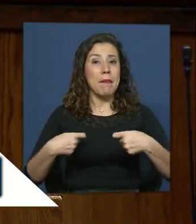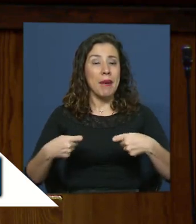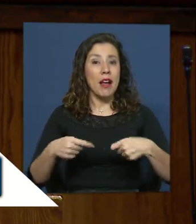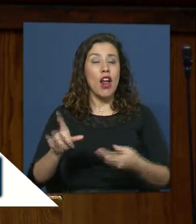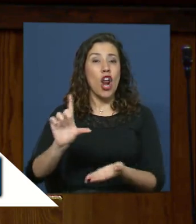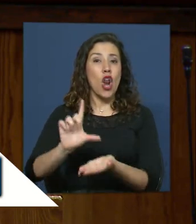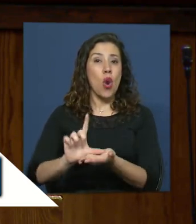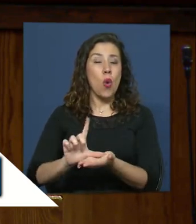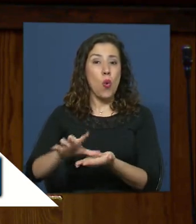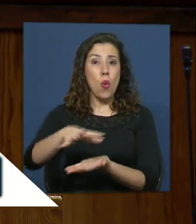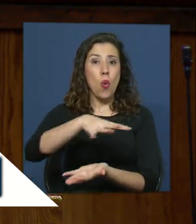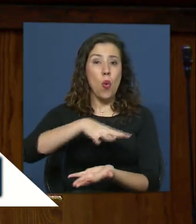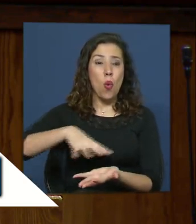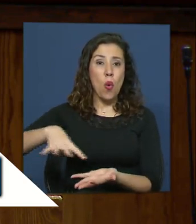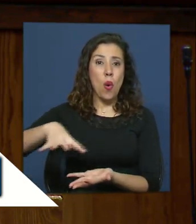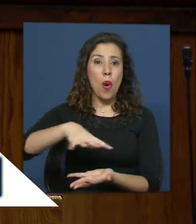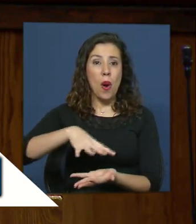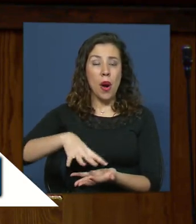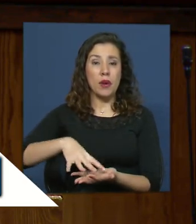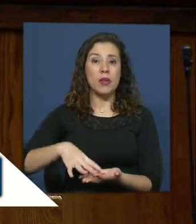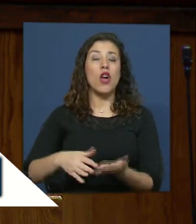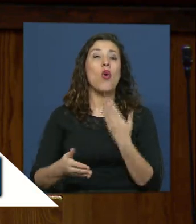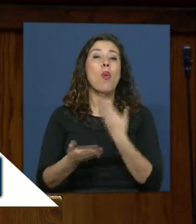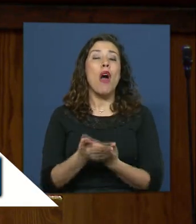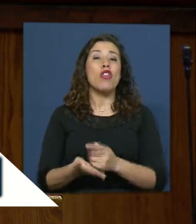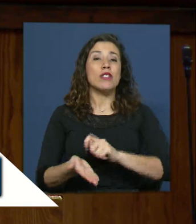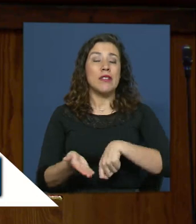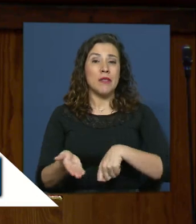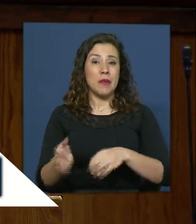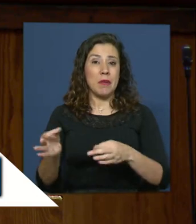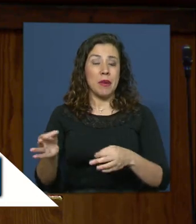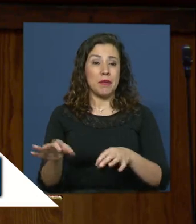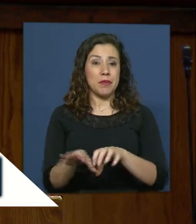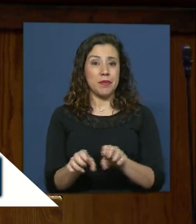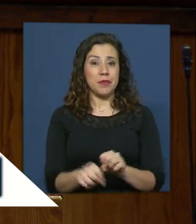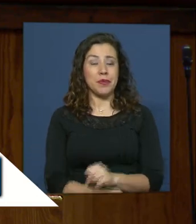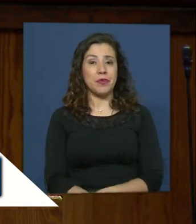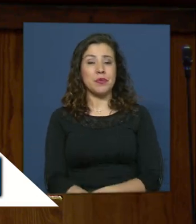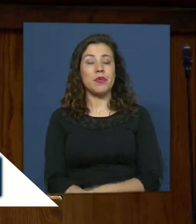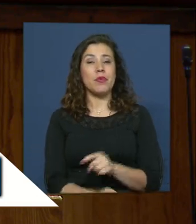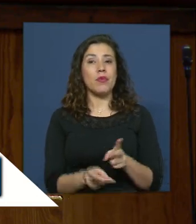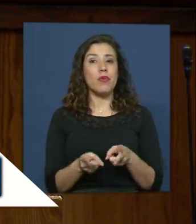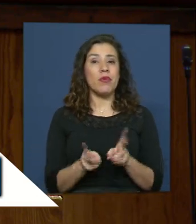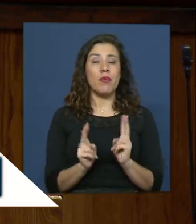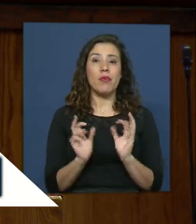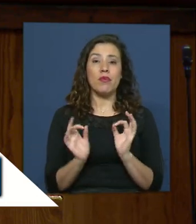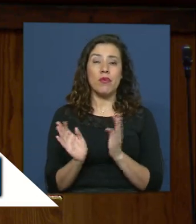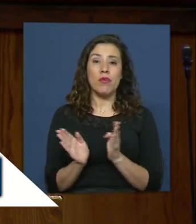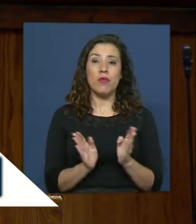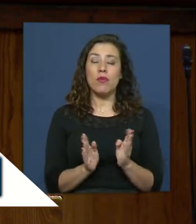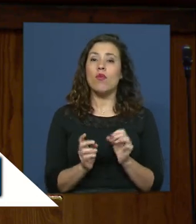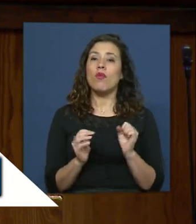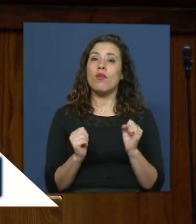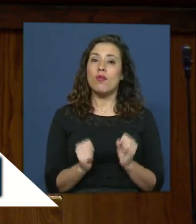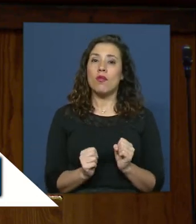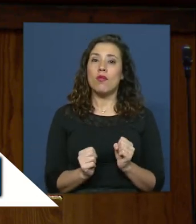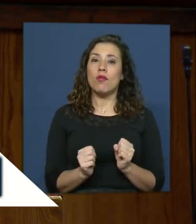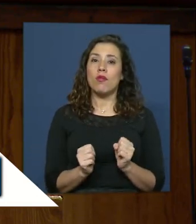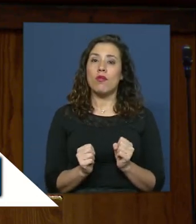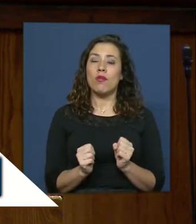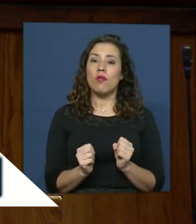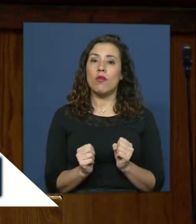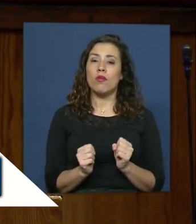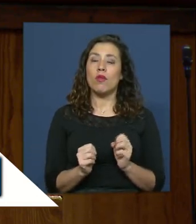el lugar y tiempo de celebración. A su vez, esto permite regularizar la posibilidad